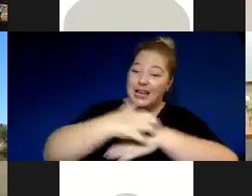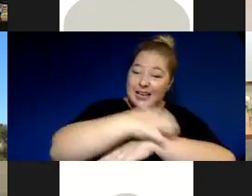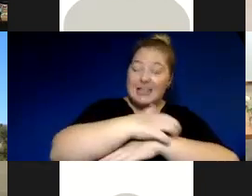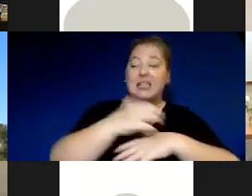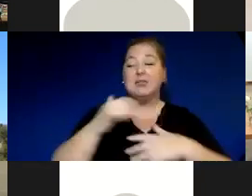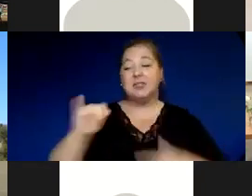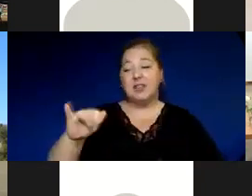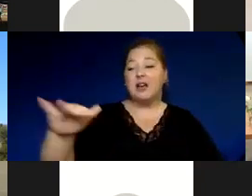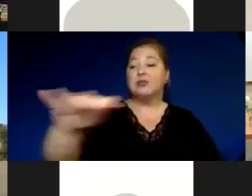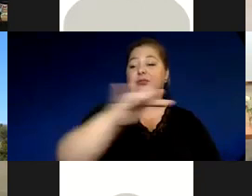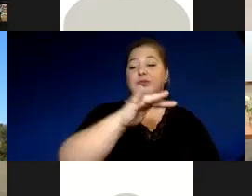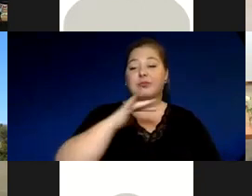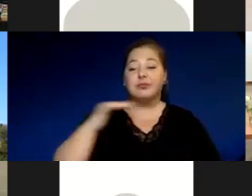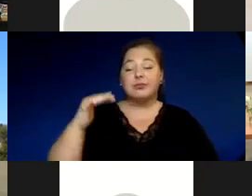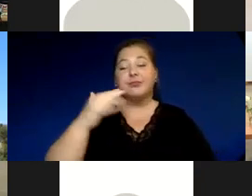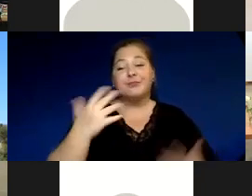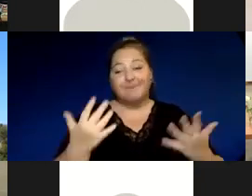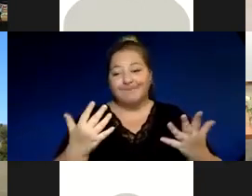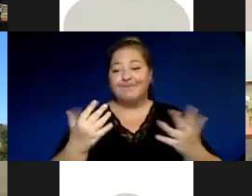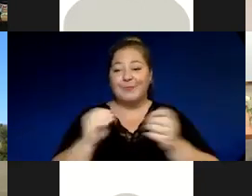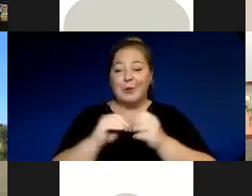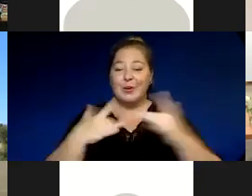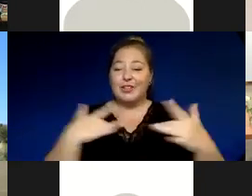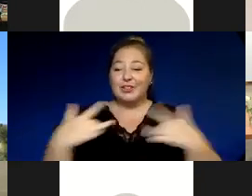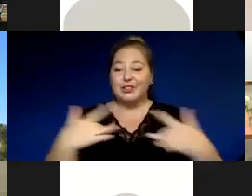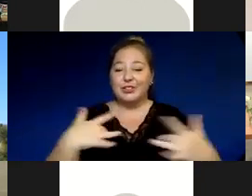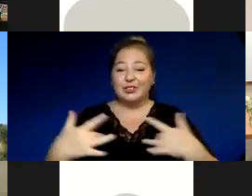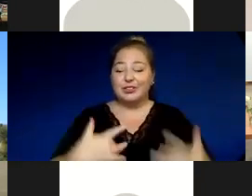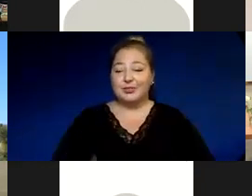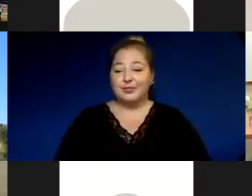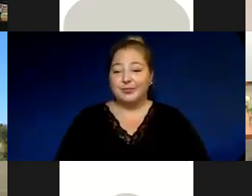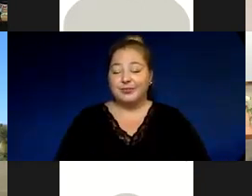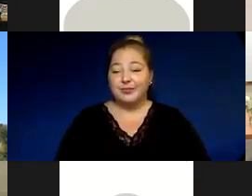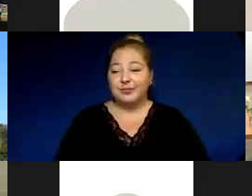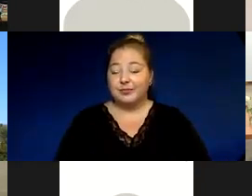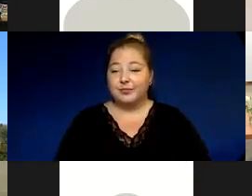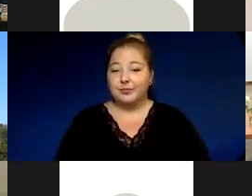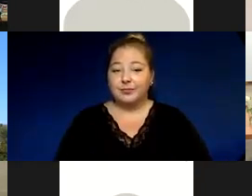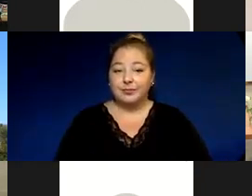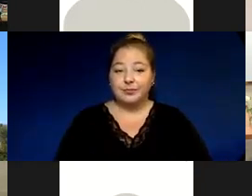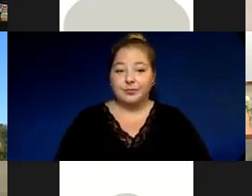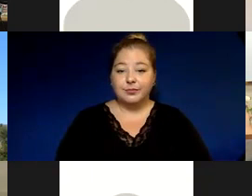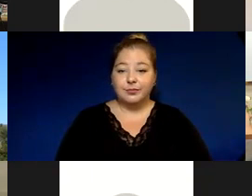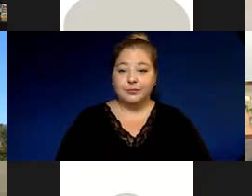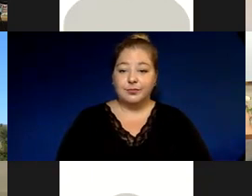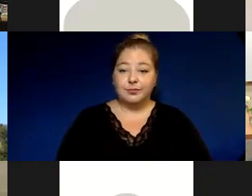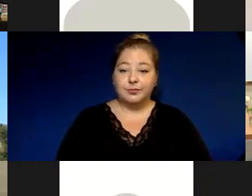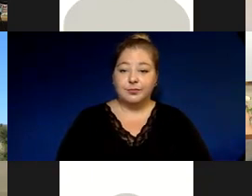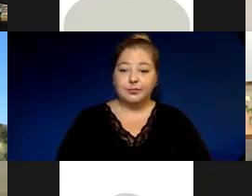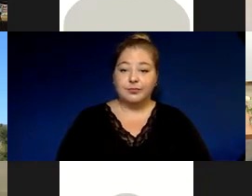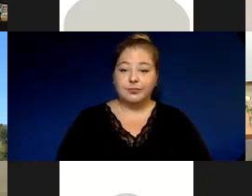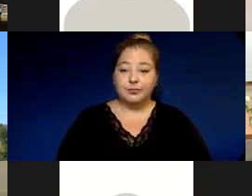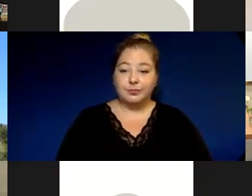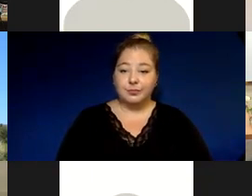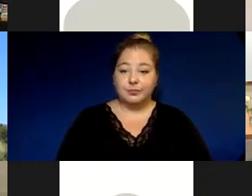esas áreas urbanas. Entonces, durante estos incendios, allí no ha